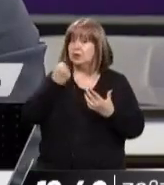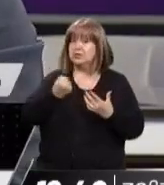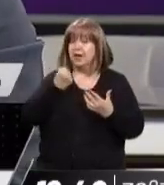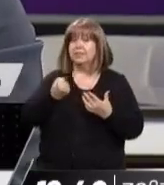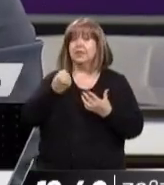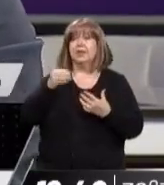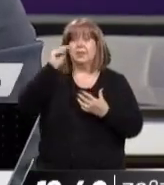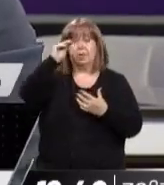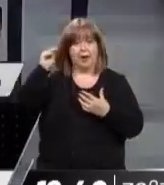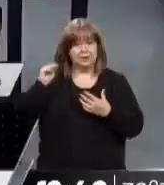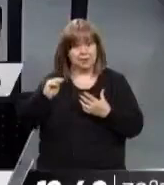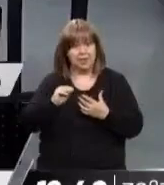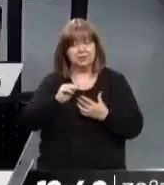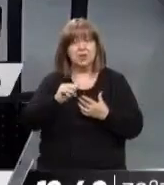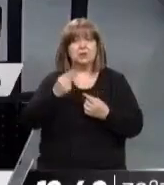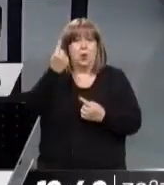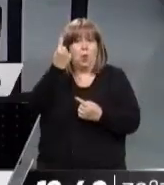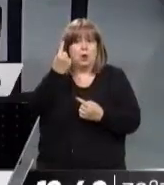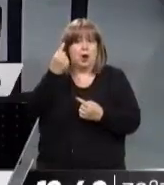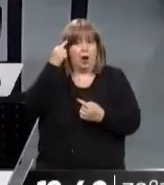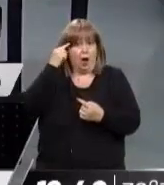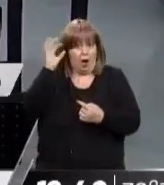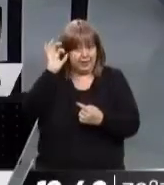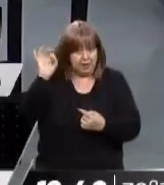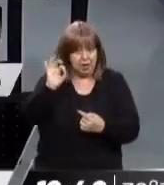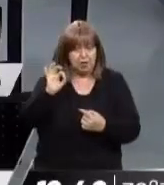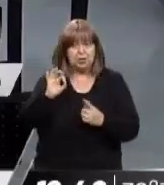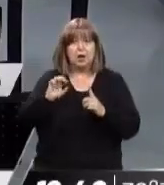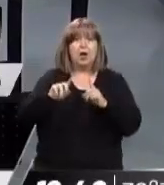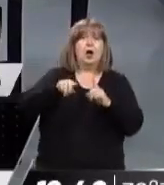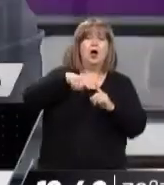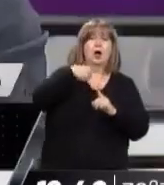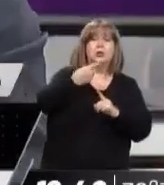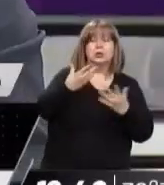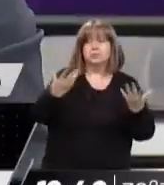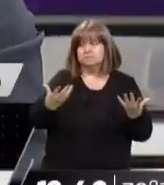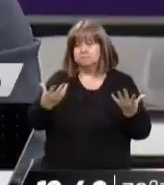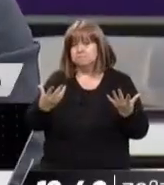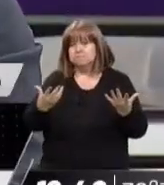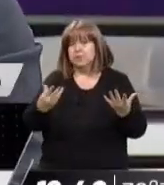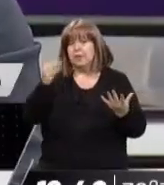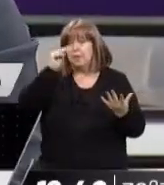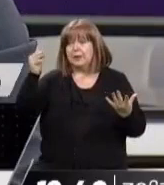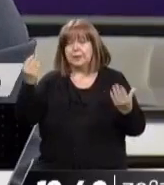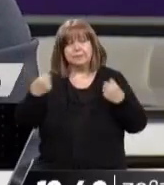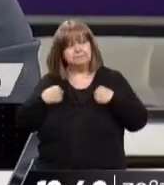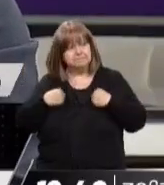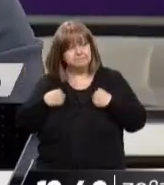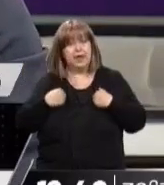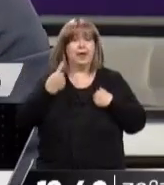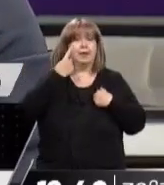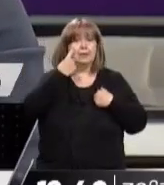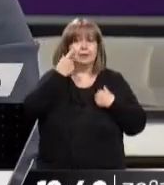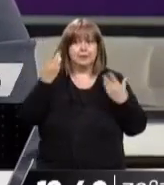y eso está bueno, eso, claro, es recalcable. No estoy de acuerdo con la forma, pero bueno, de alguna manera se ha instalado de manera un